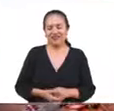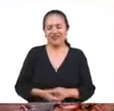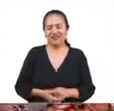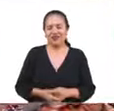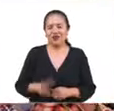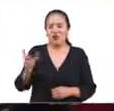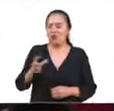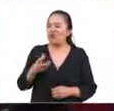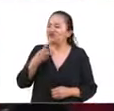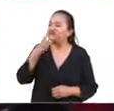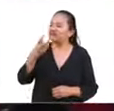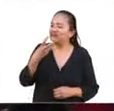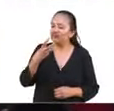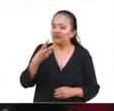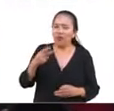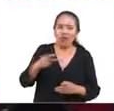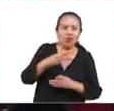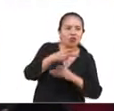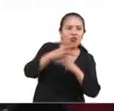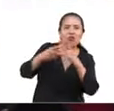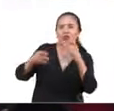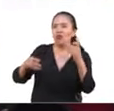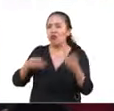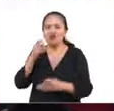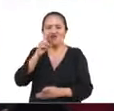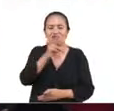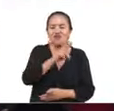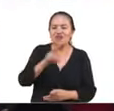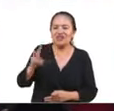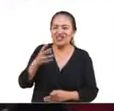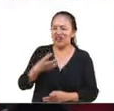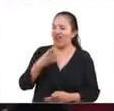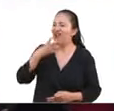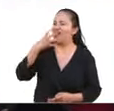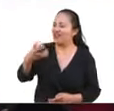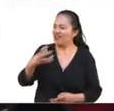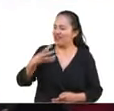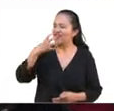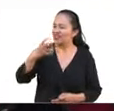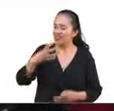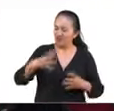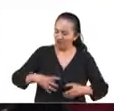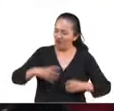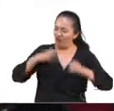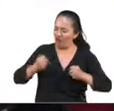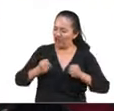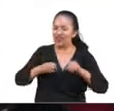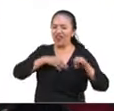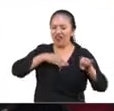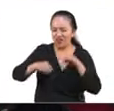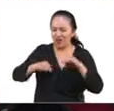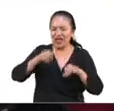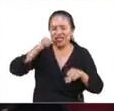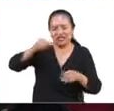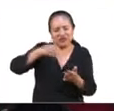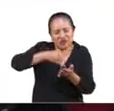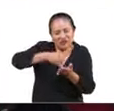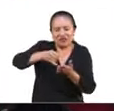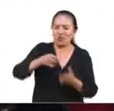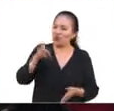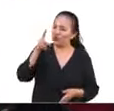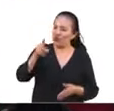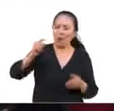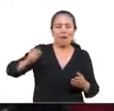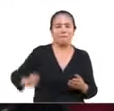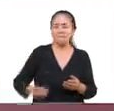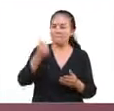Cuando abren la boca, todo alrededor arde. Griten y luchen hasta la victoria, siembren, que son